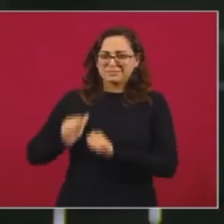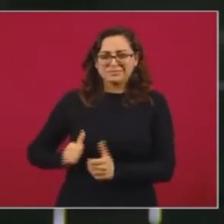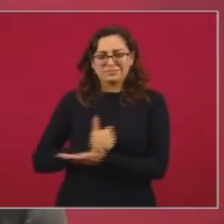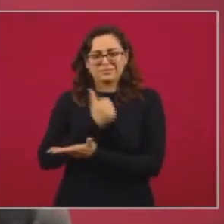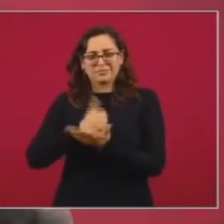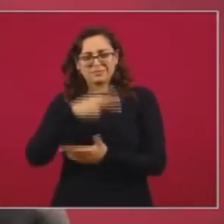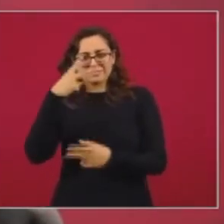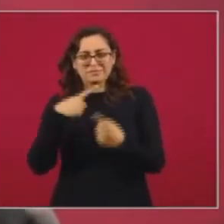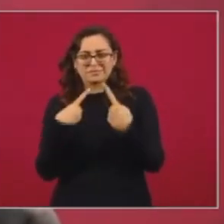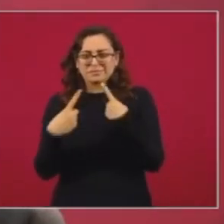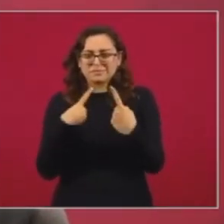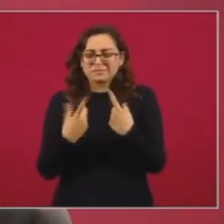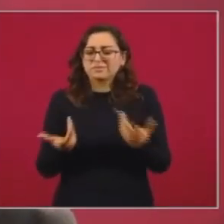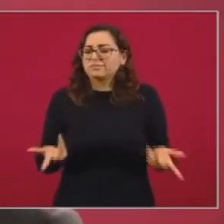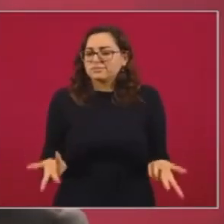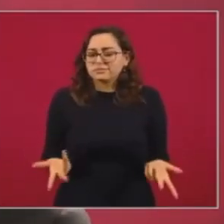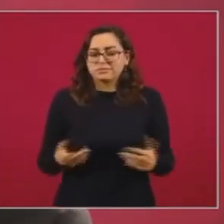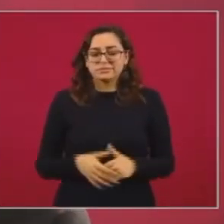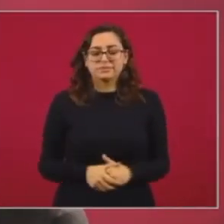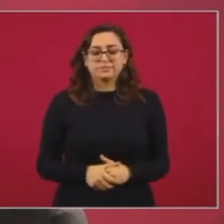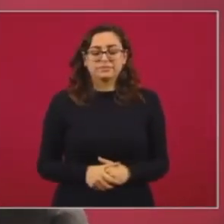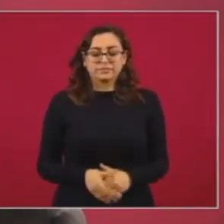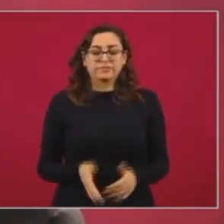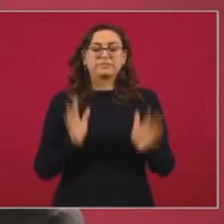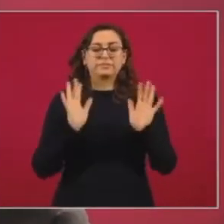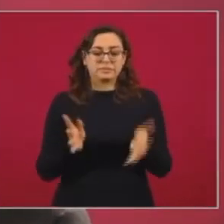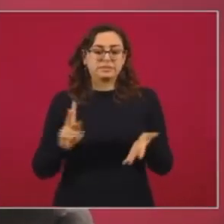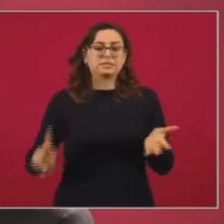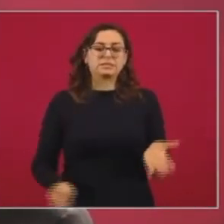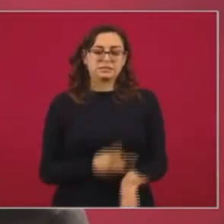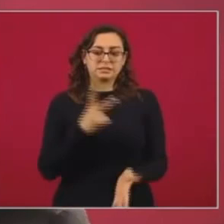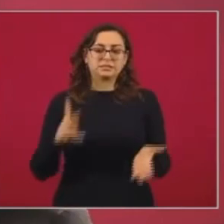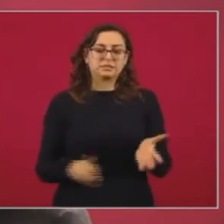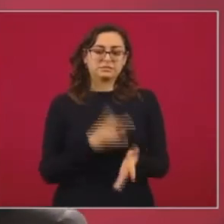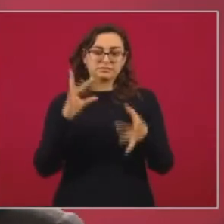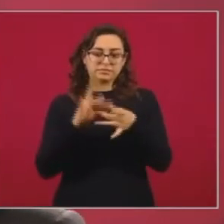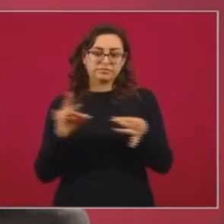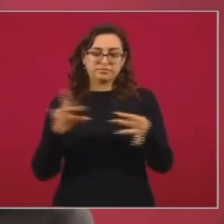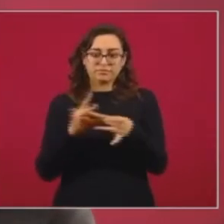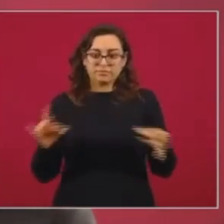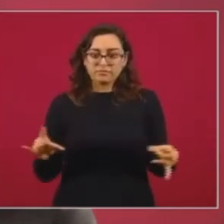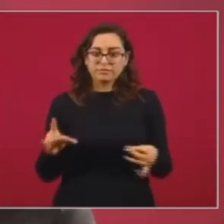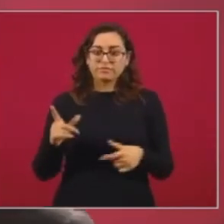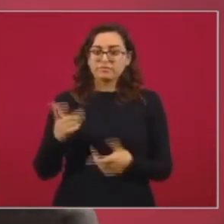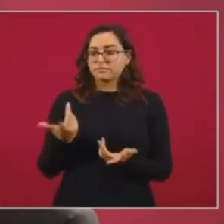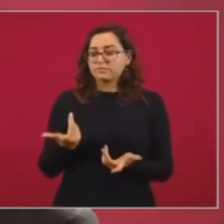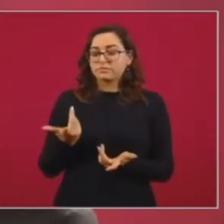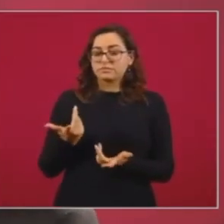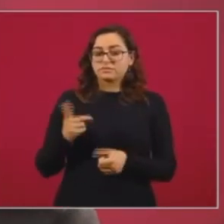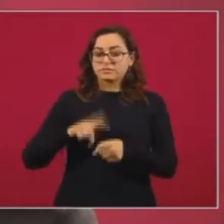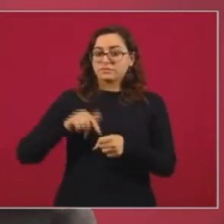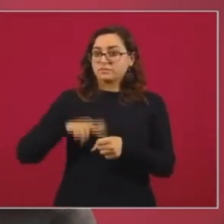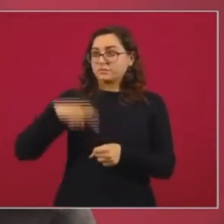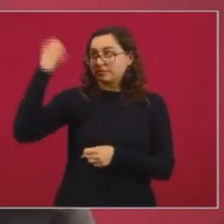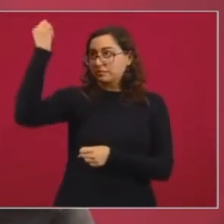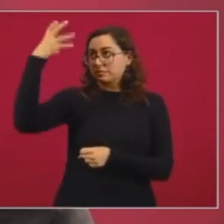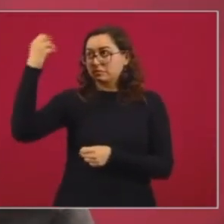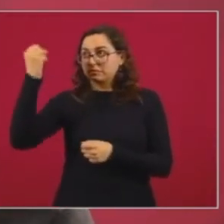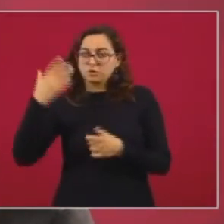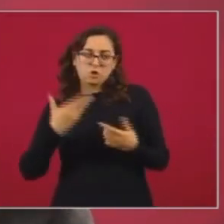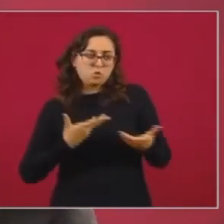de aquí. Como hemos dicho en innumerables ocasiones, también el semáforo no se trata de una negociación. El semáforo es un instrumento